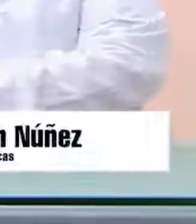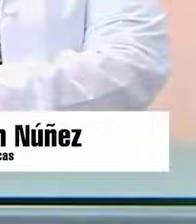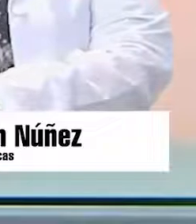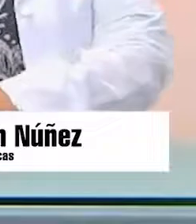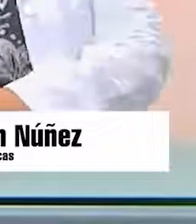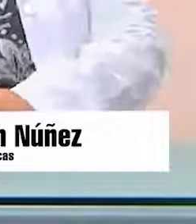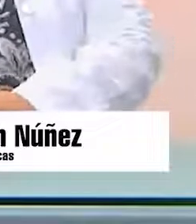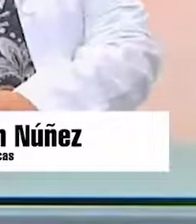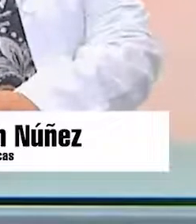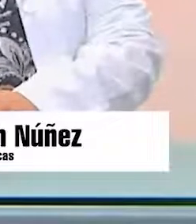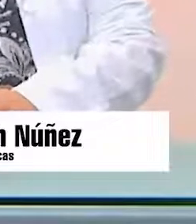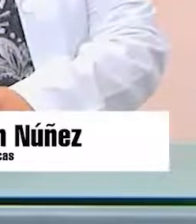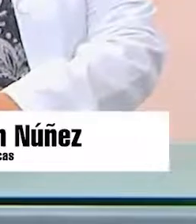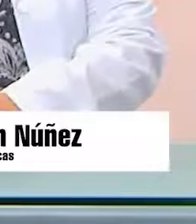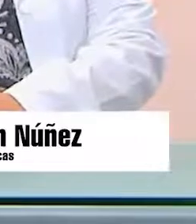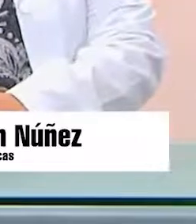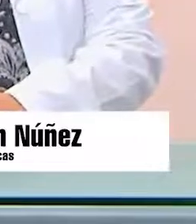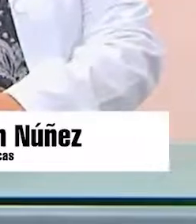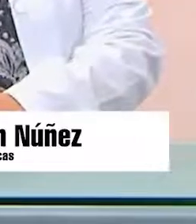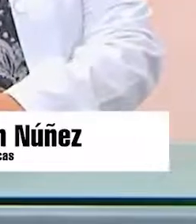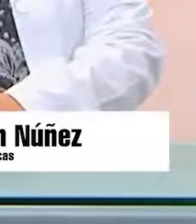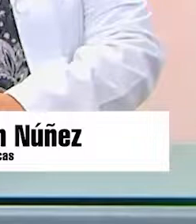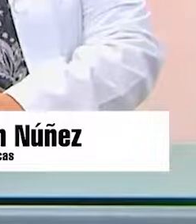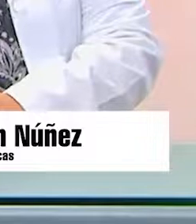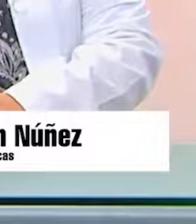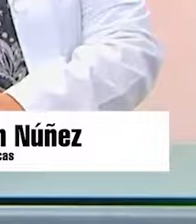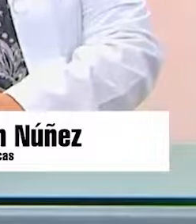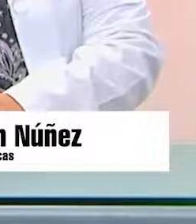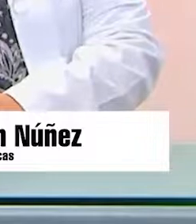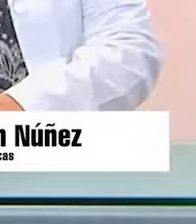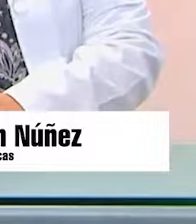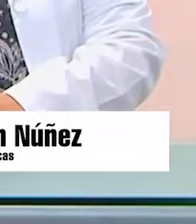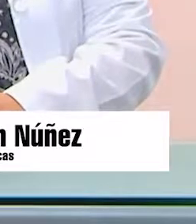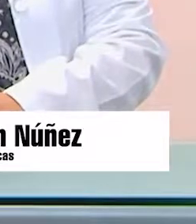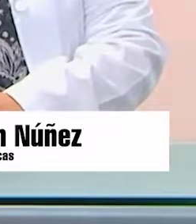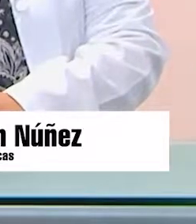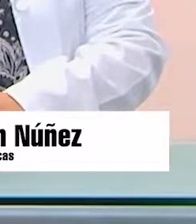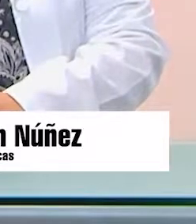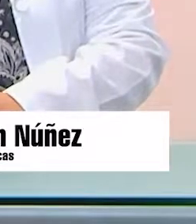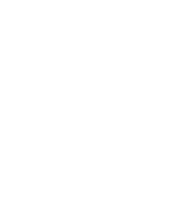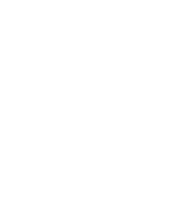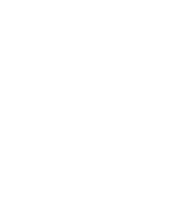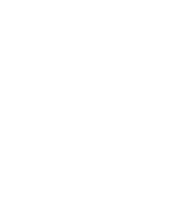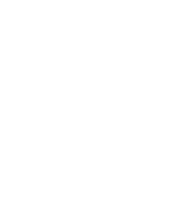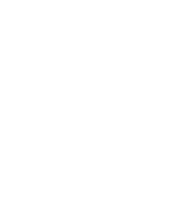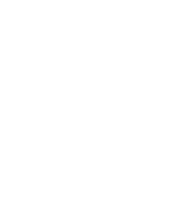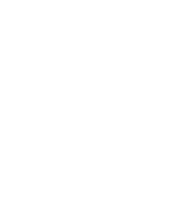reporte, doctora. Gracias. Continuaremos informando todos los días por este mismo medio. Muchas gracias.